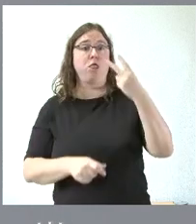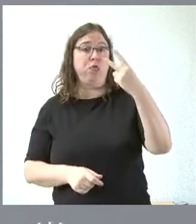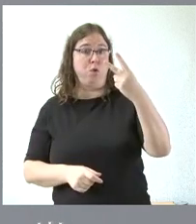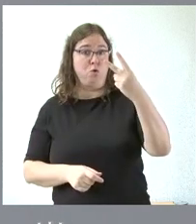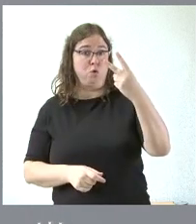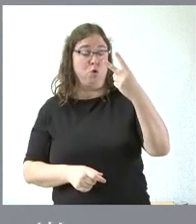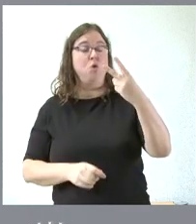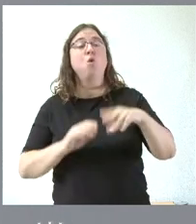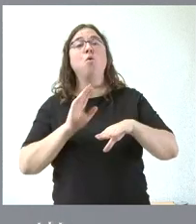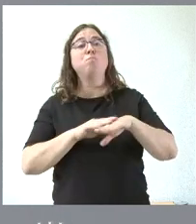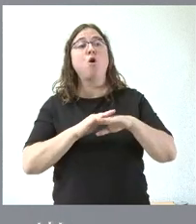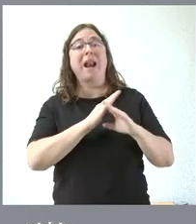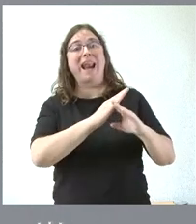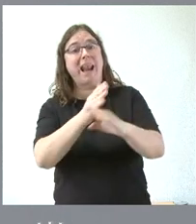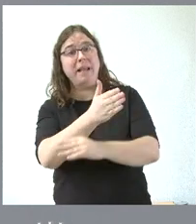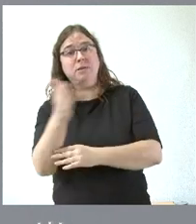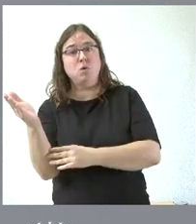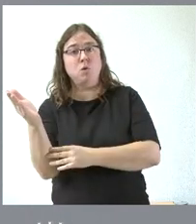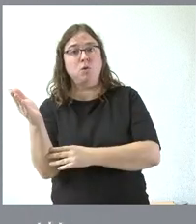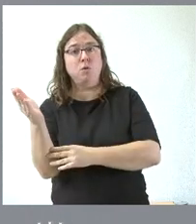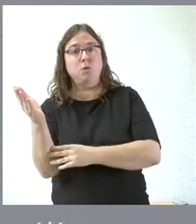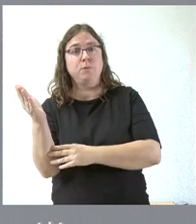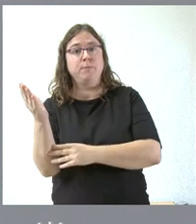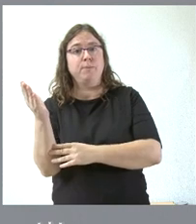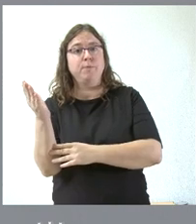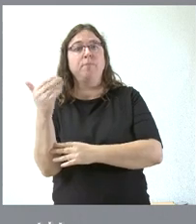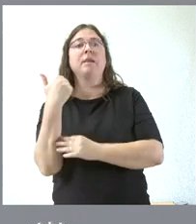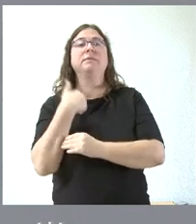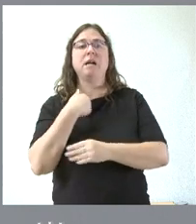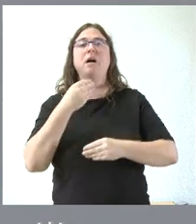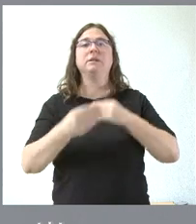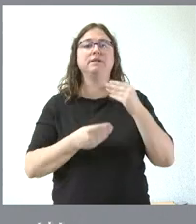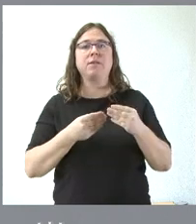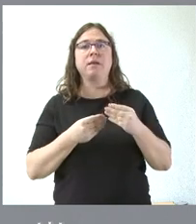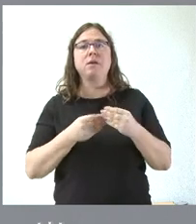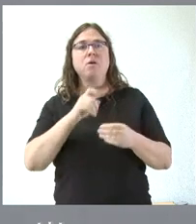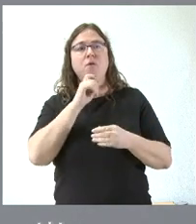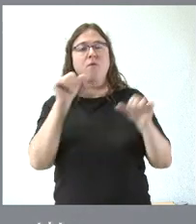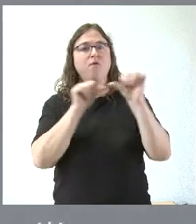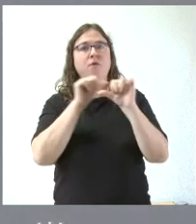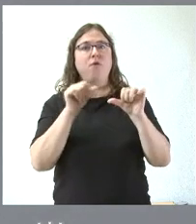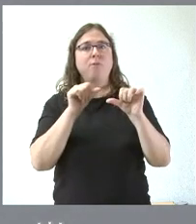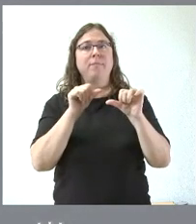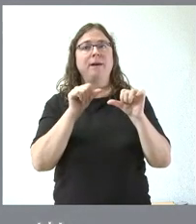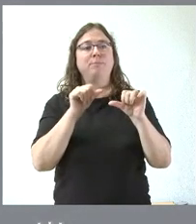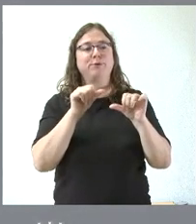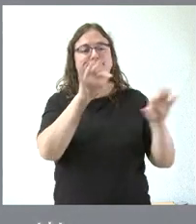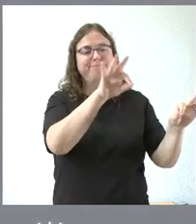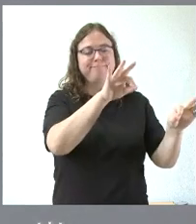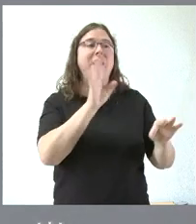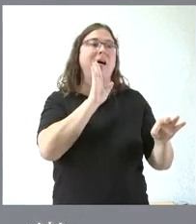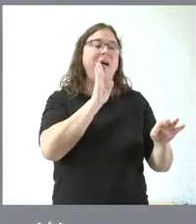resto de los que lo asumen eh lo hacen por movimiento o desplazamiento de responsabilidades